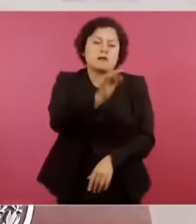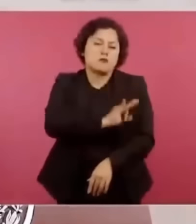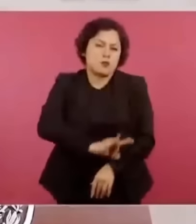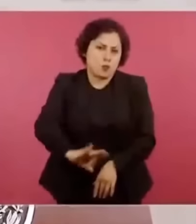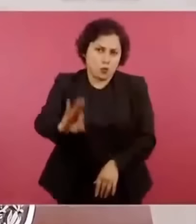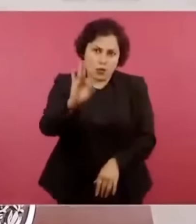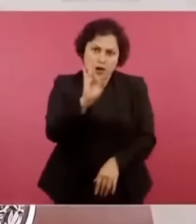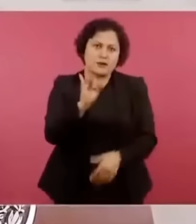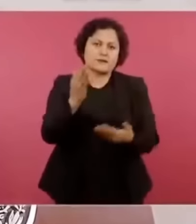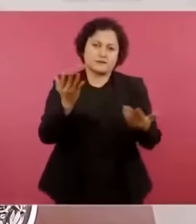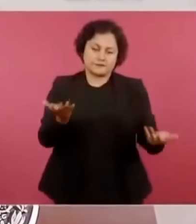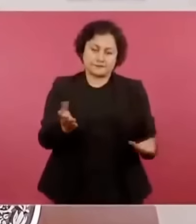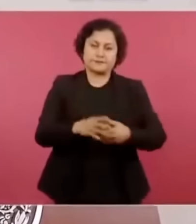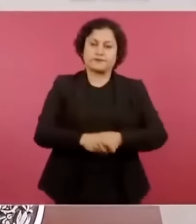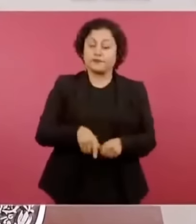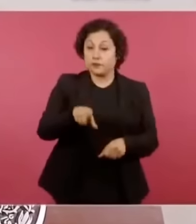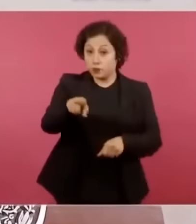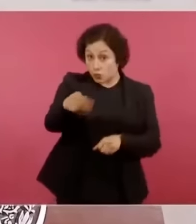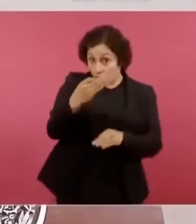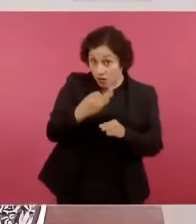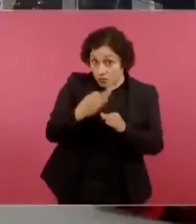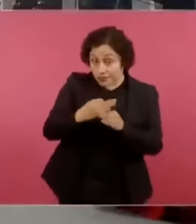y lo que me estás diciendo,